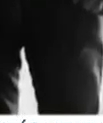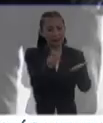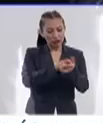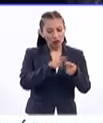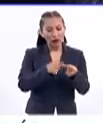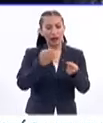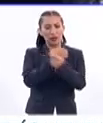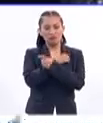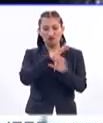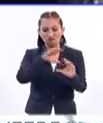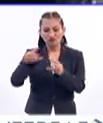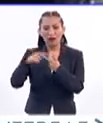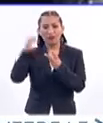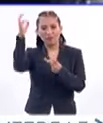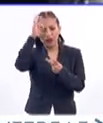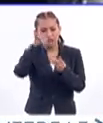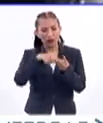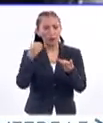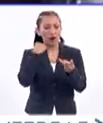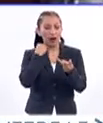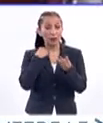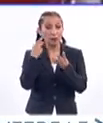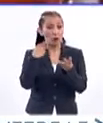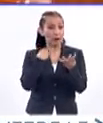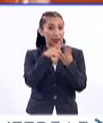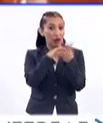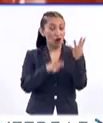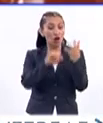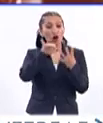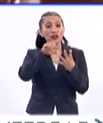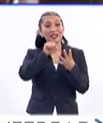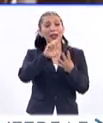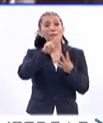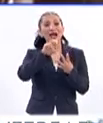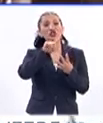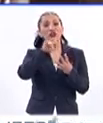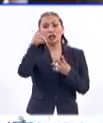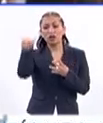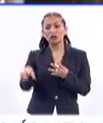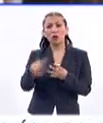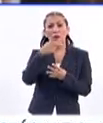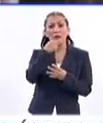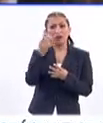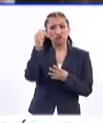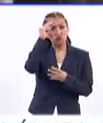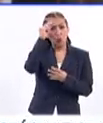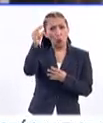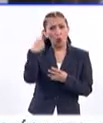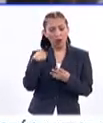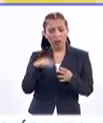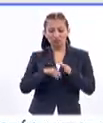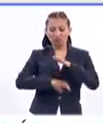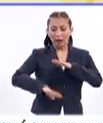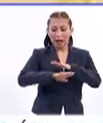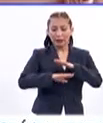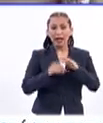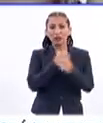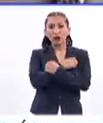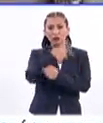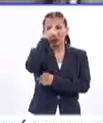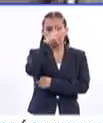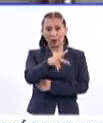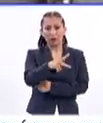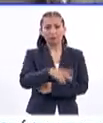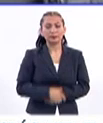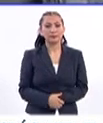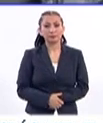Escritor, educador, filósofo, abogado y político. José Vasconcelos es uno de los pensadores que sentaron las bases de la educación en